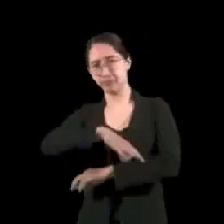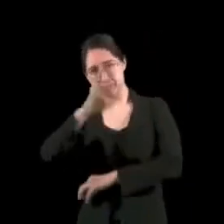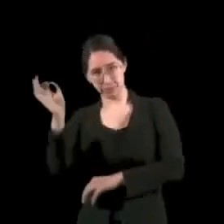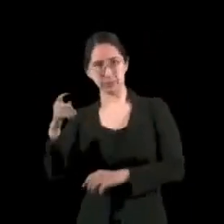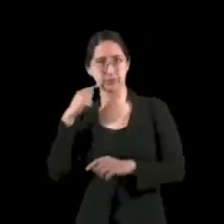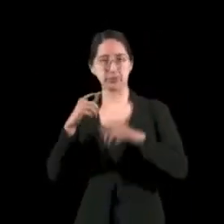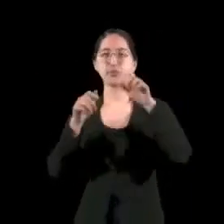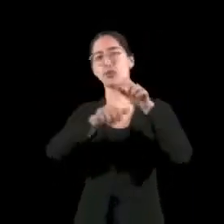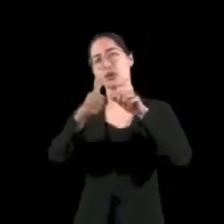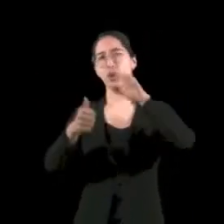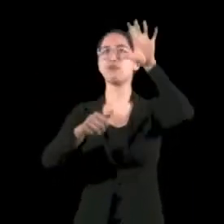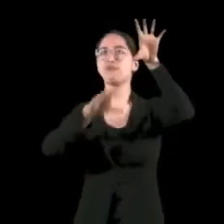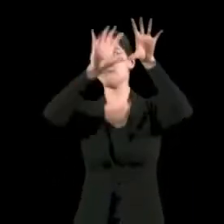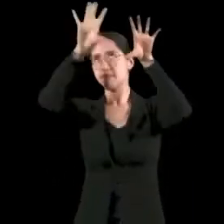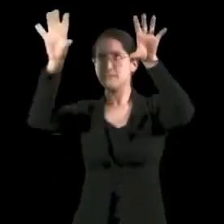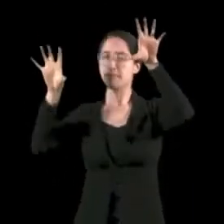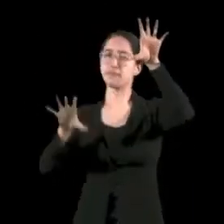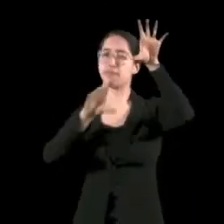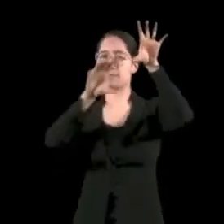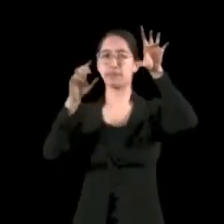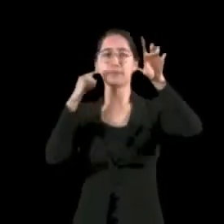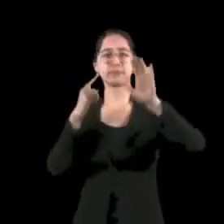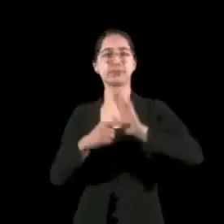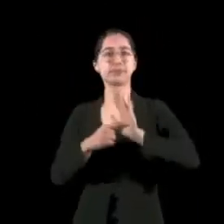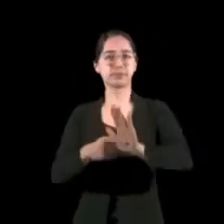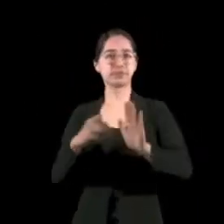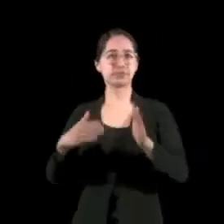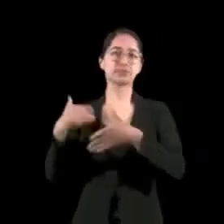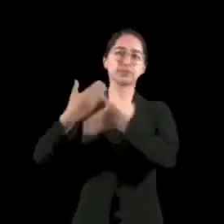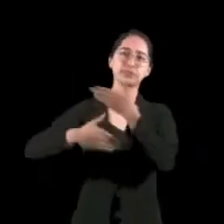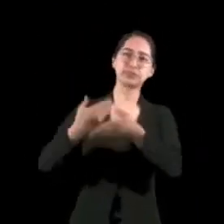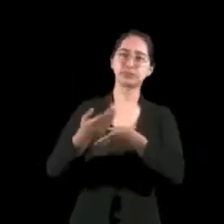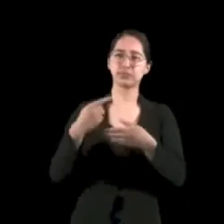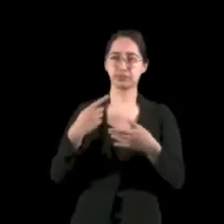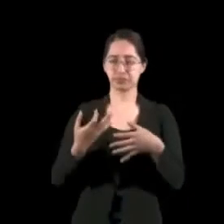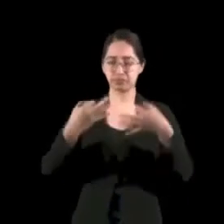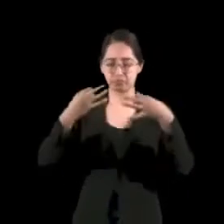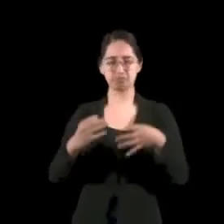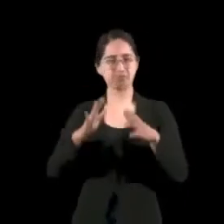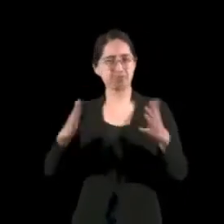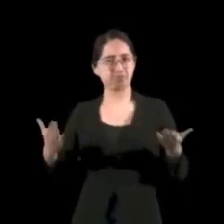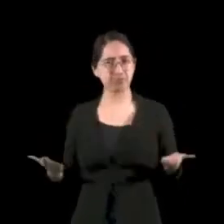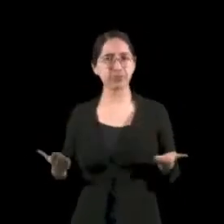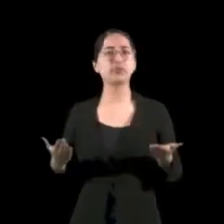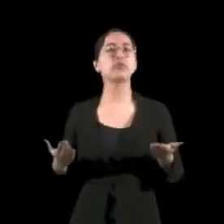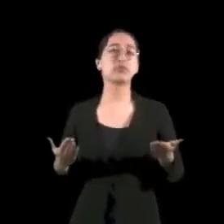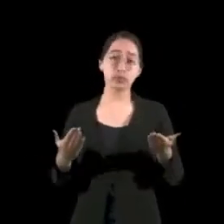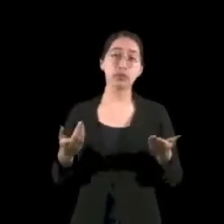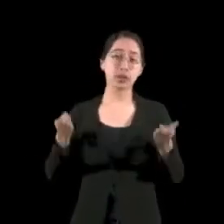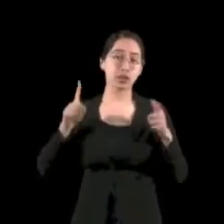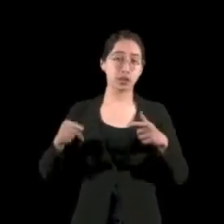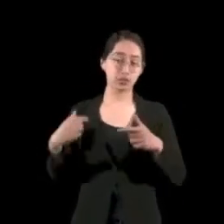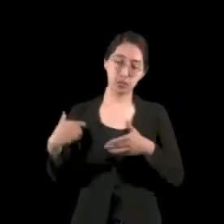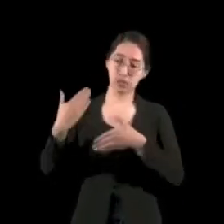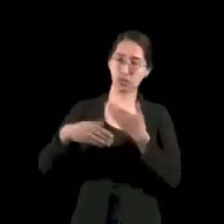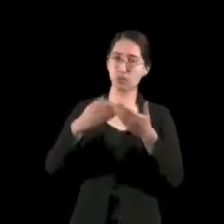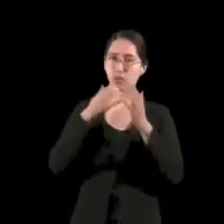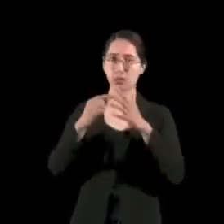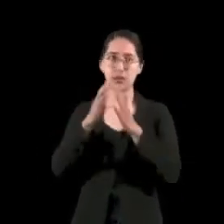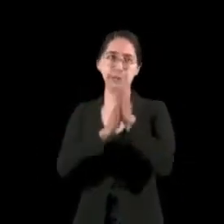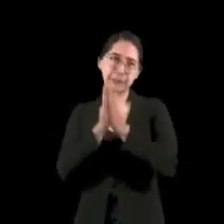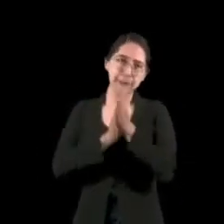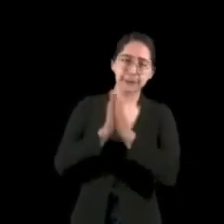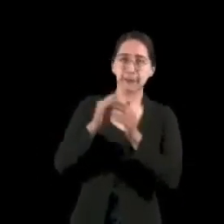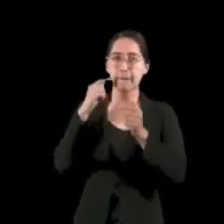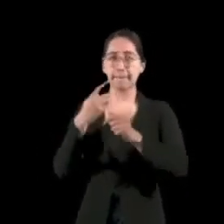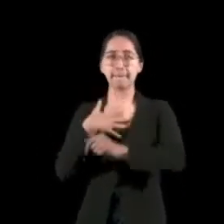pronto hubiéramos logrado el objetivo. ¿Sobre qué base, si uno hoy en día piensa, si hubiéramos logrado llegar al poder